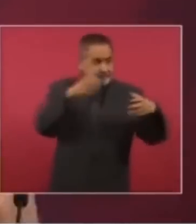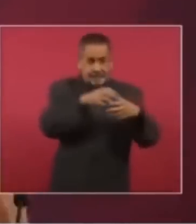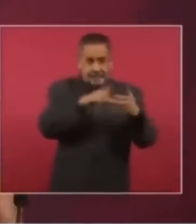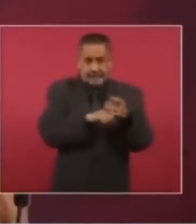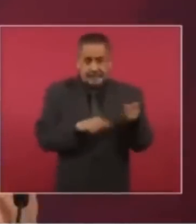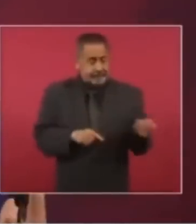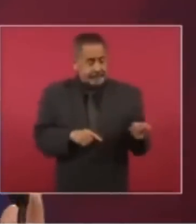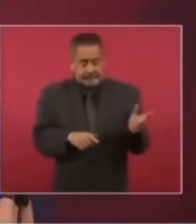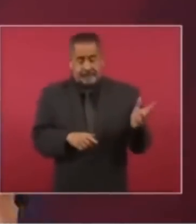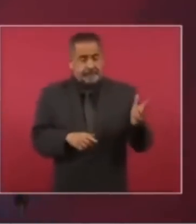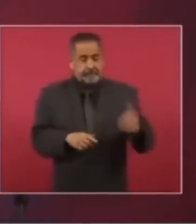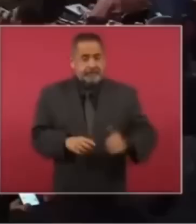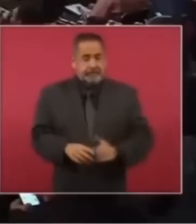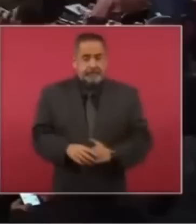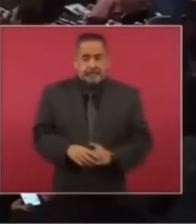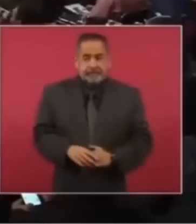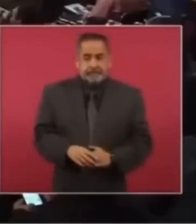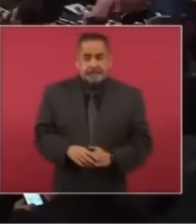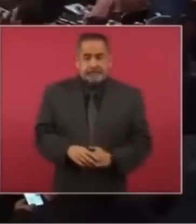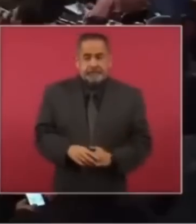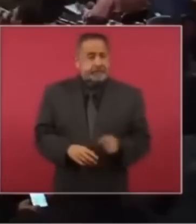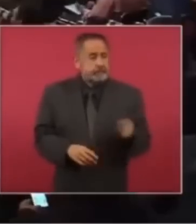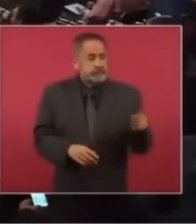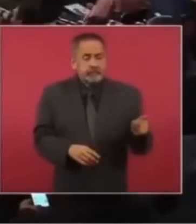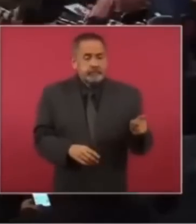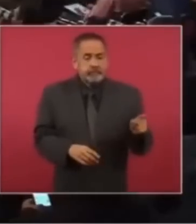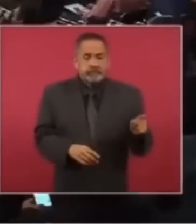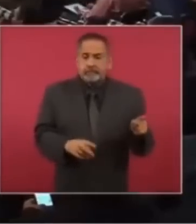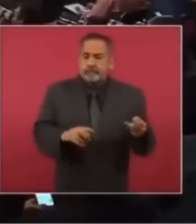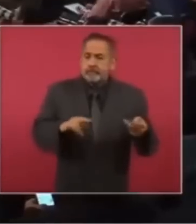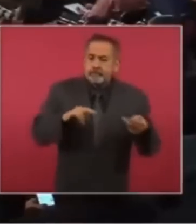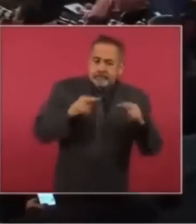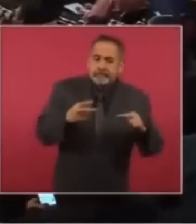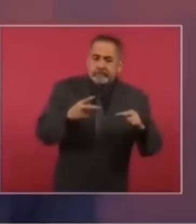que están al servicio